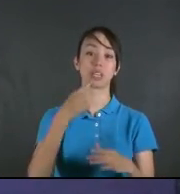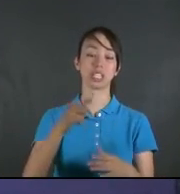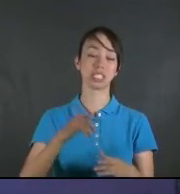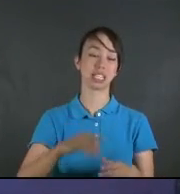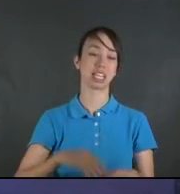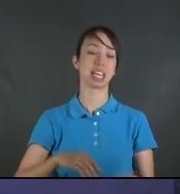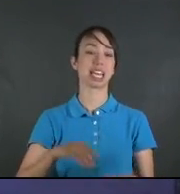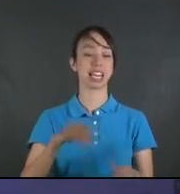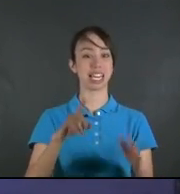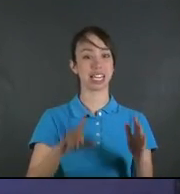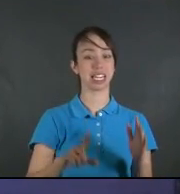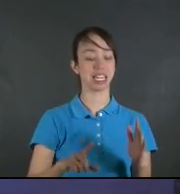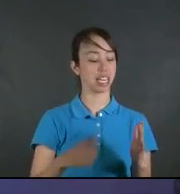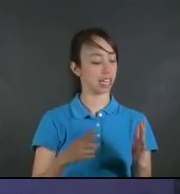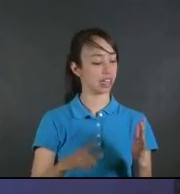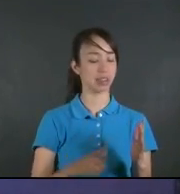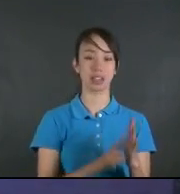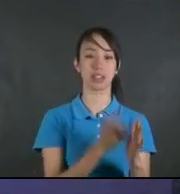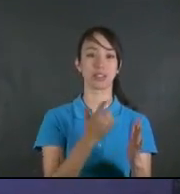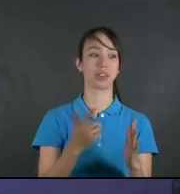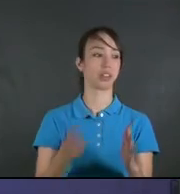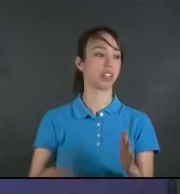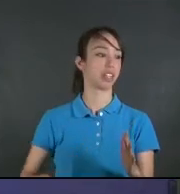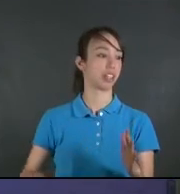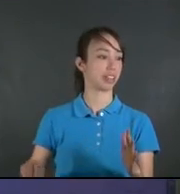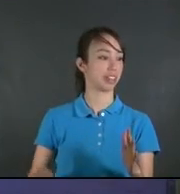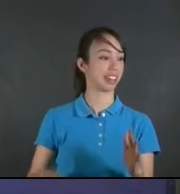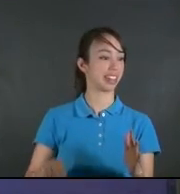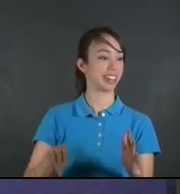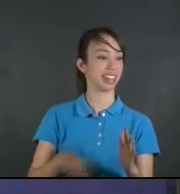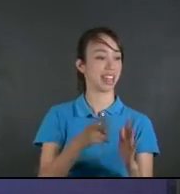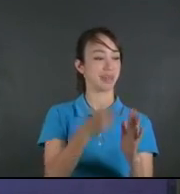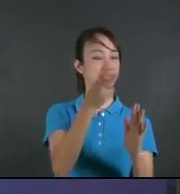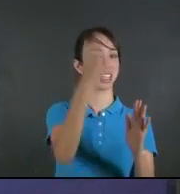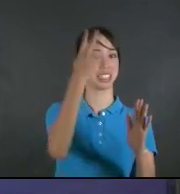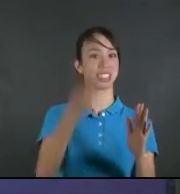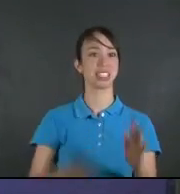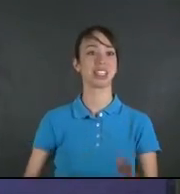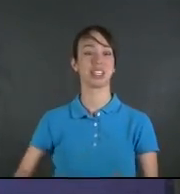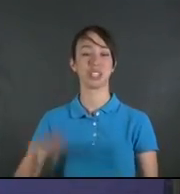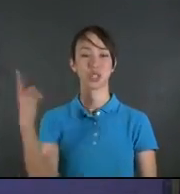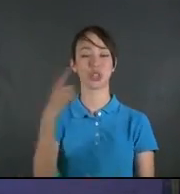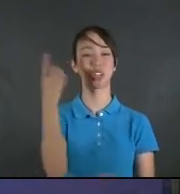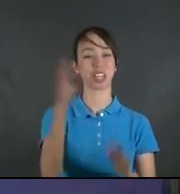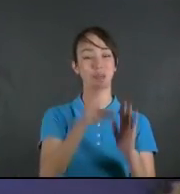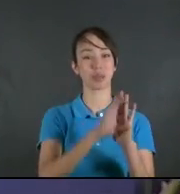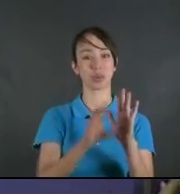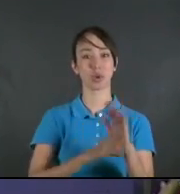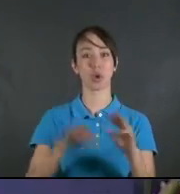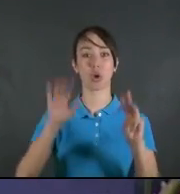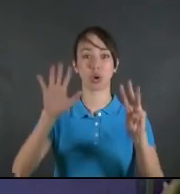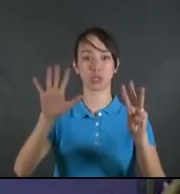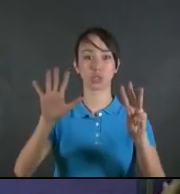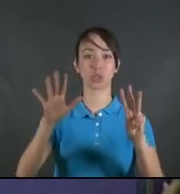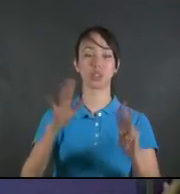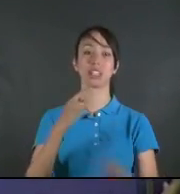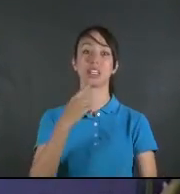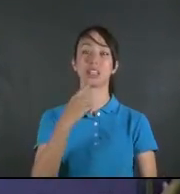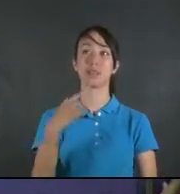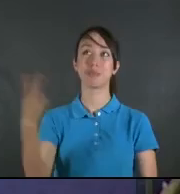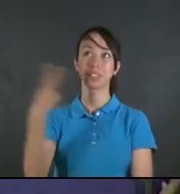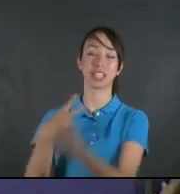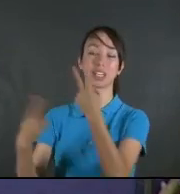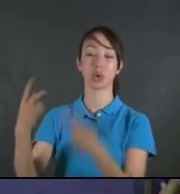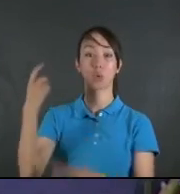capítulo 8 todo el todo el el el capítulo Viene un